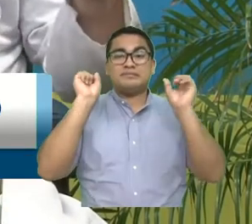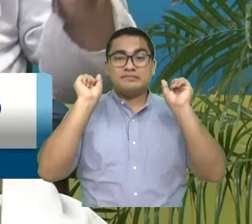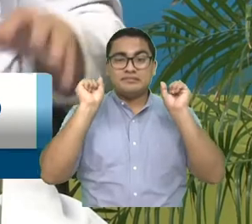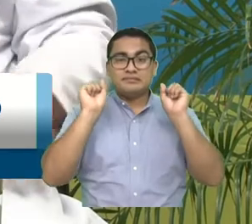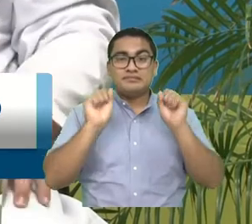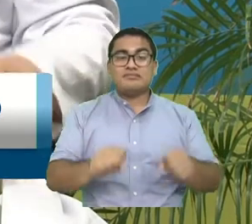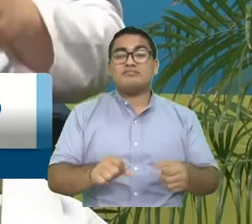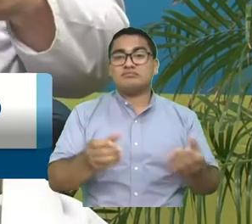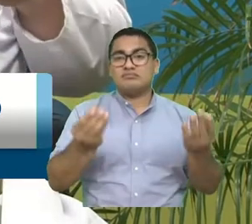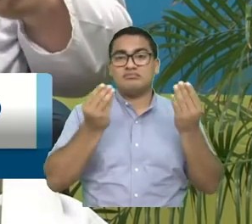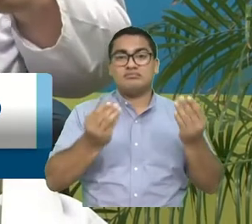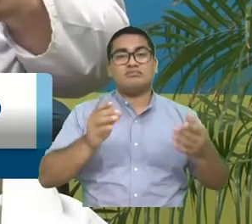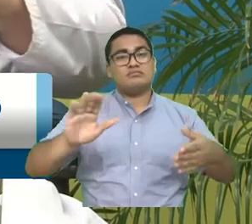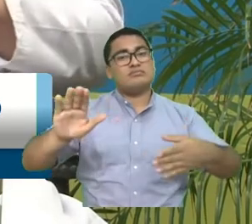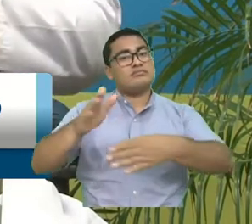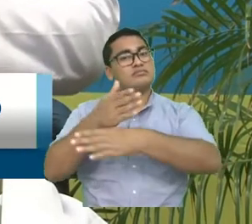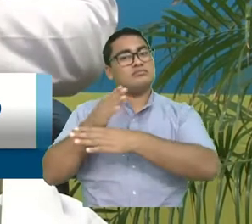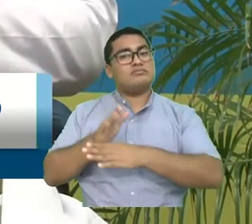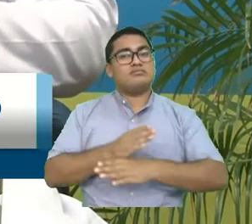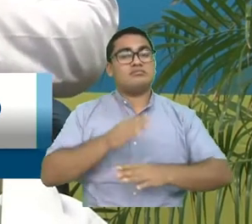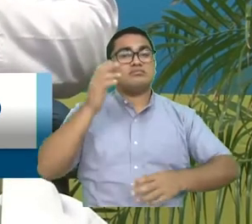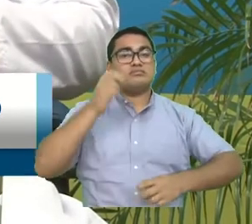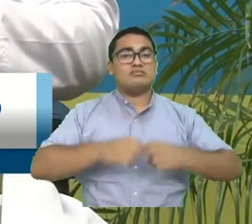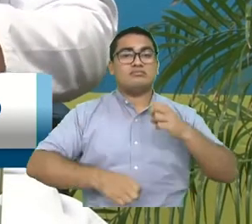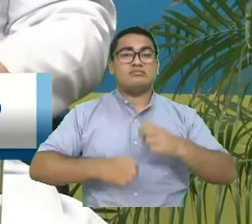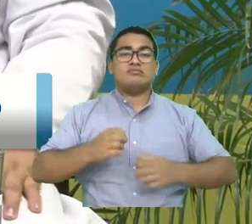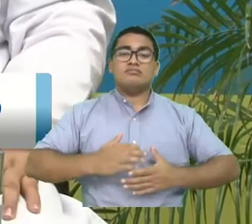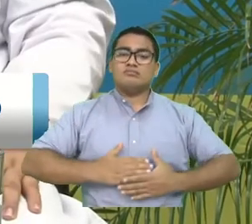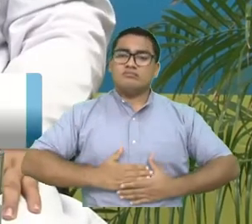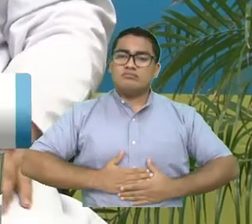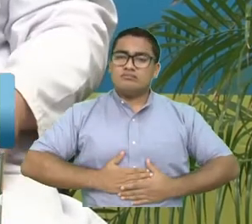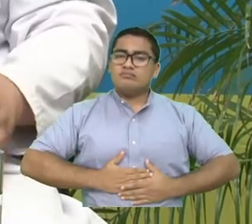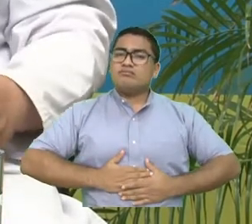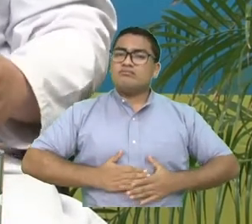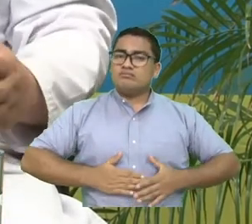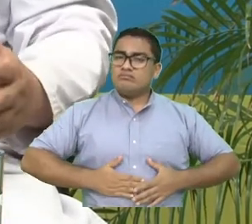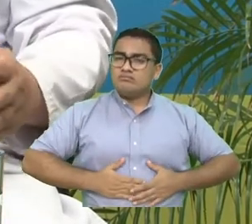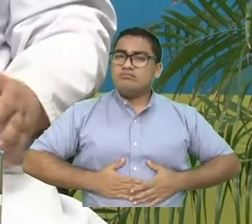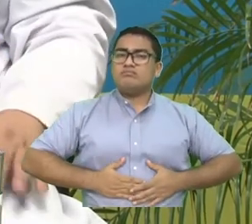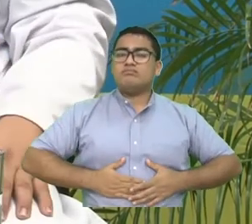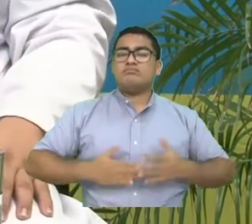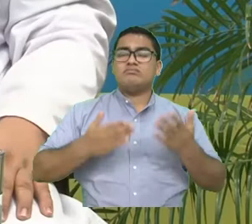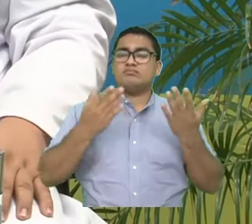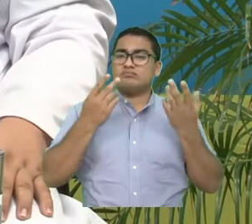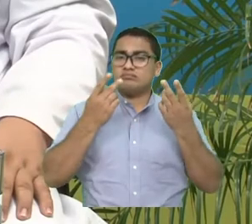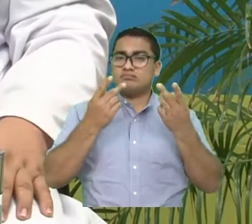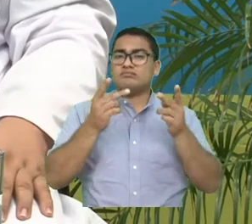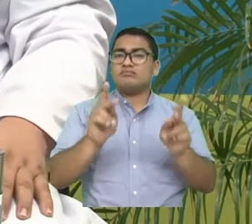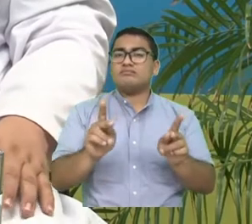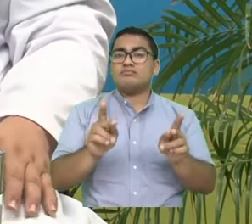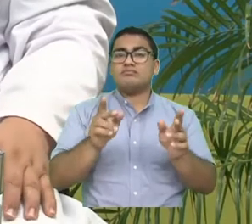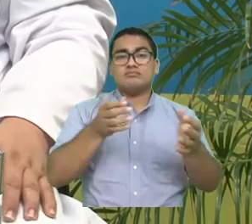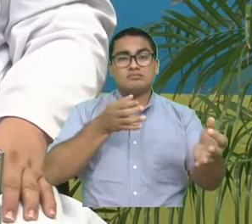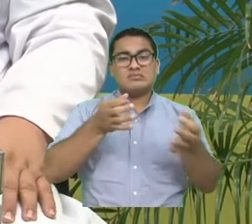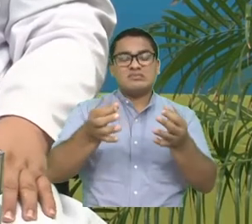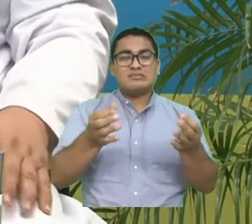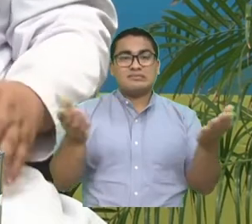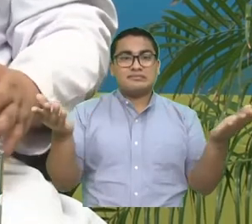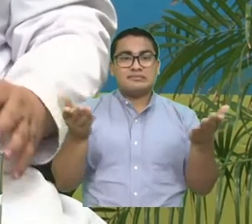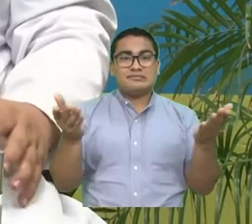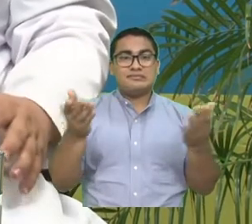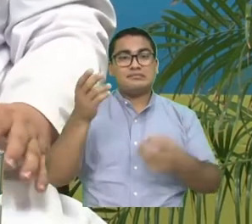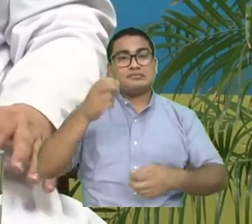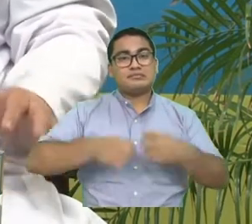muchas causas. Entonces es una afectación directamente del estómago y por ende, ¿verdad? Esta afectación